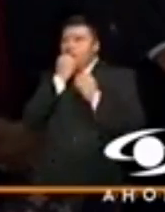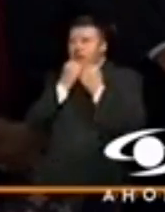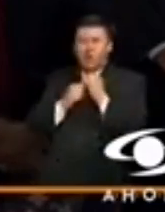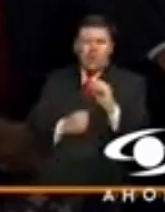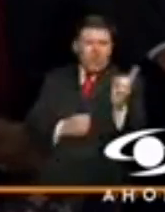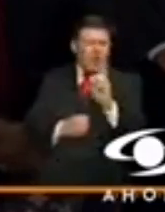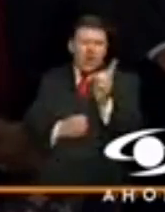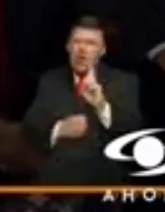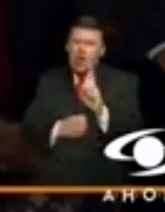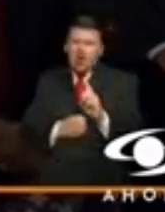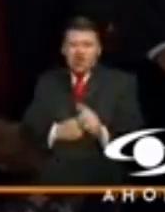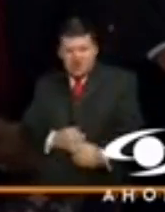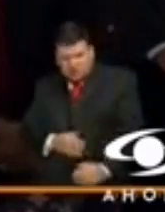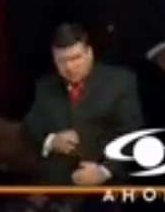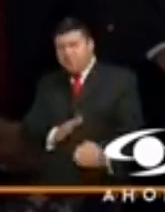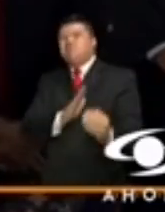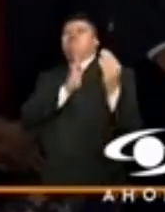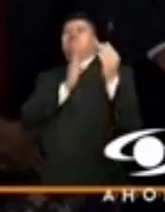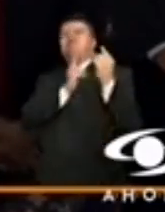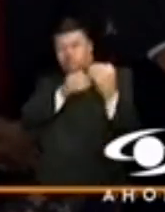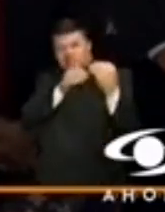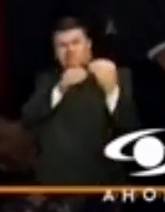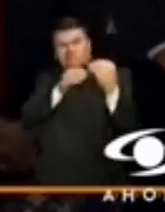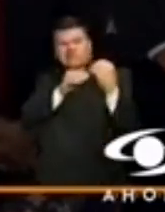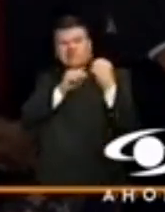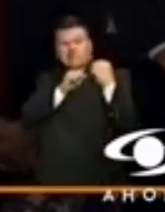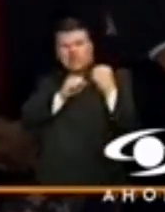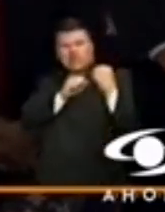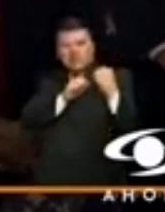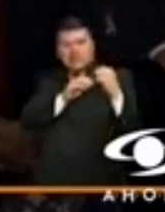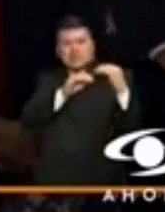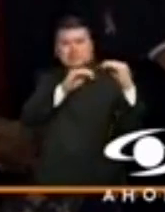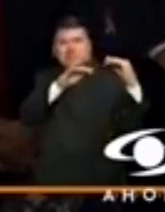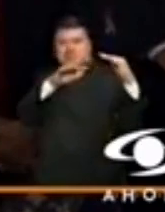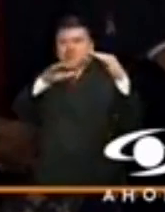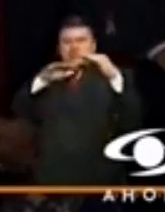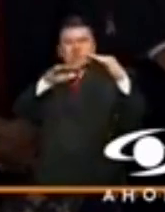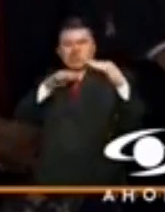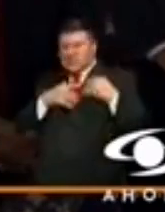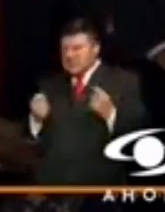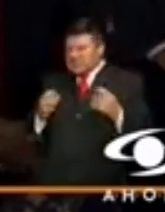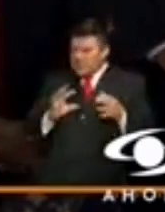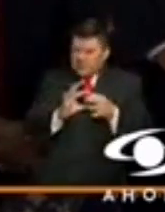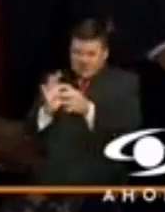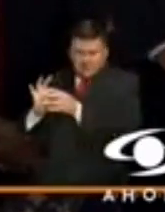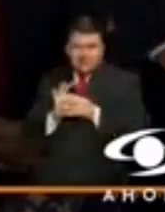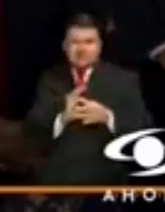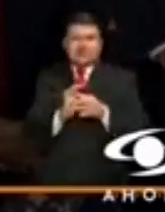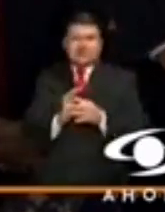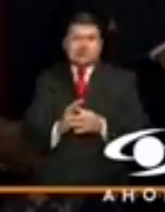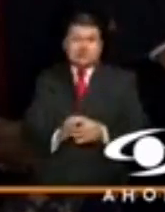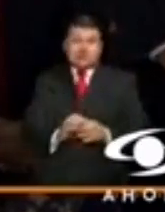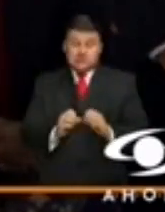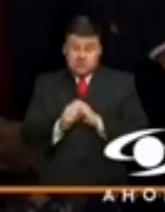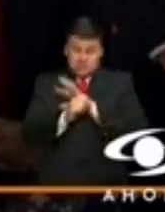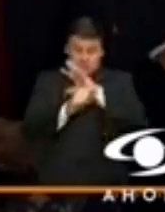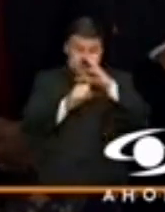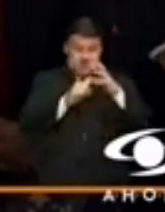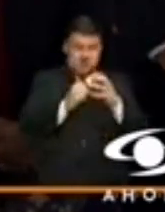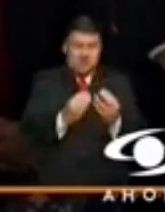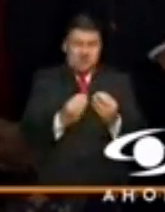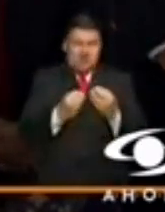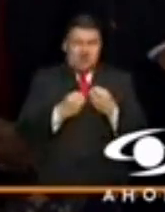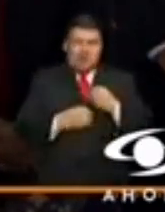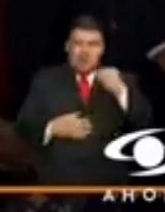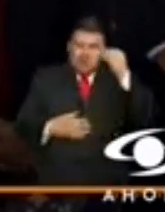pero le haremos frente con el contagio más rápido de la solidaridad. El coronavirus quiere